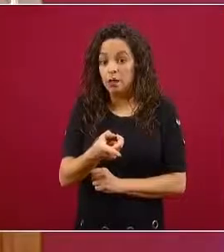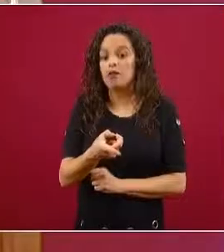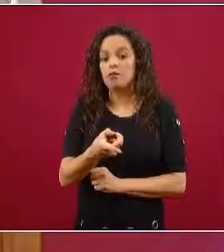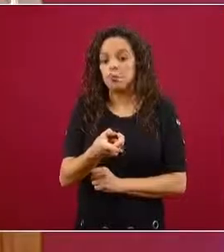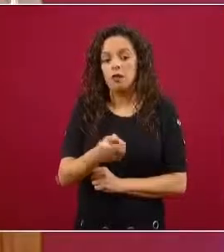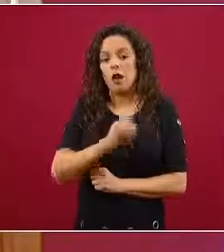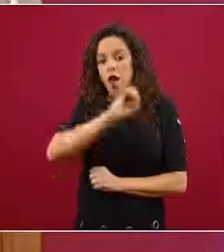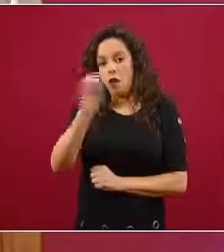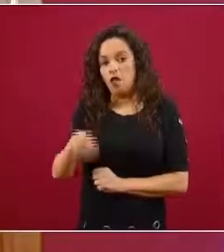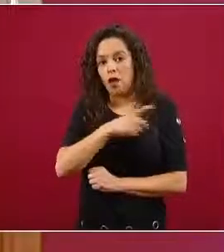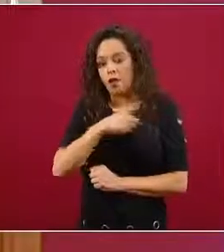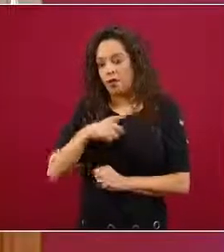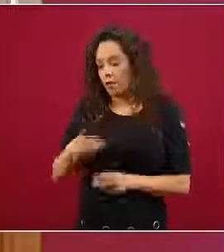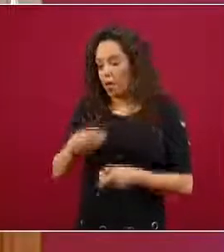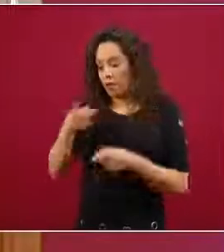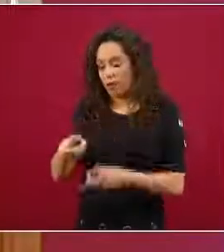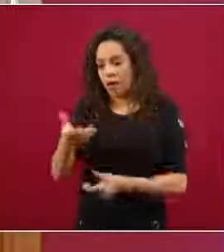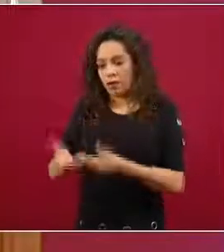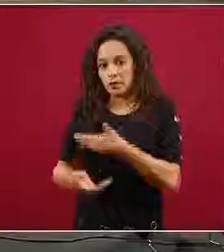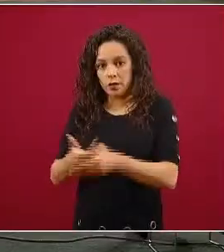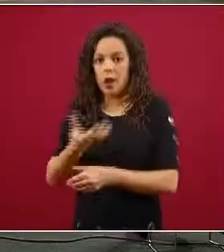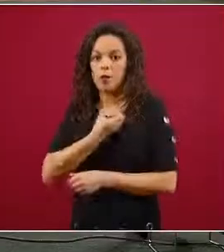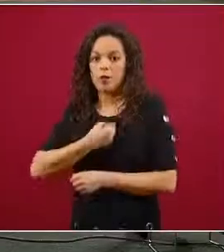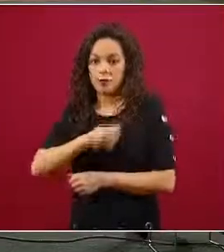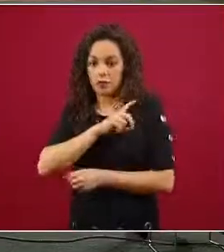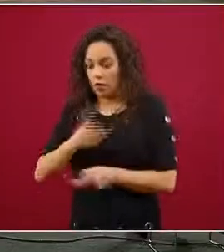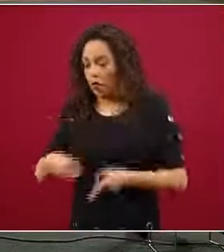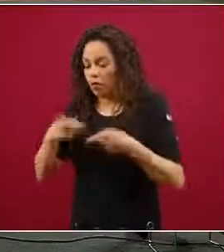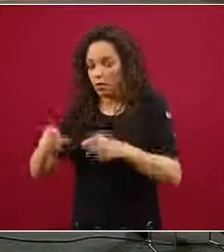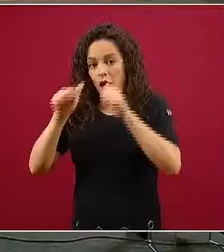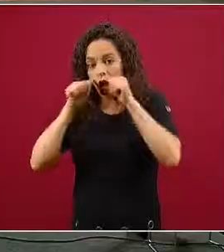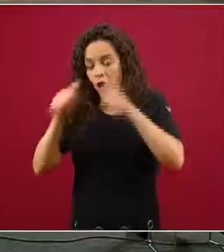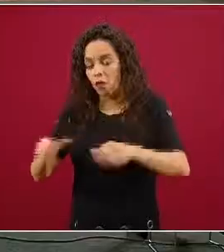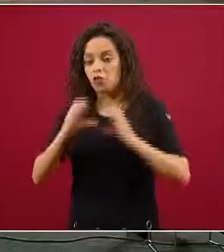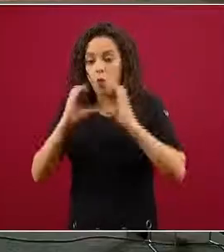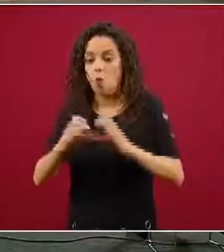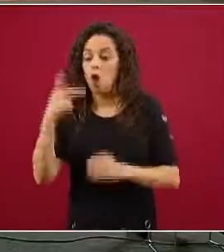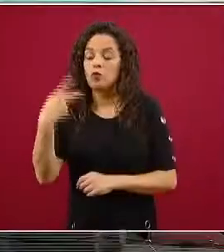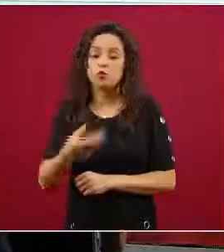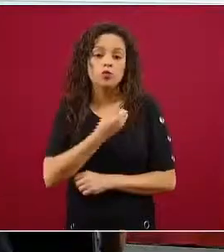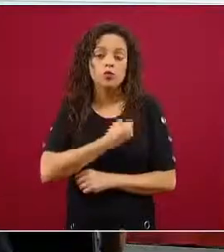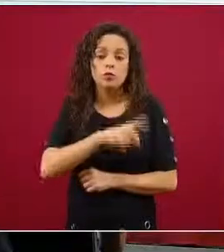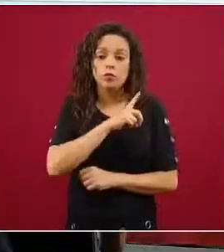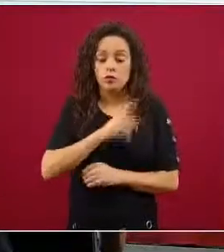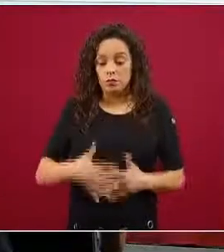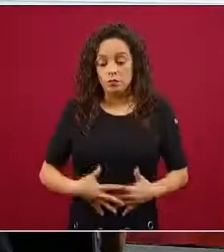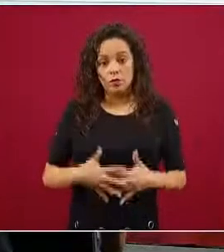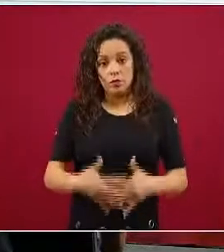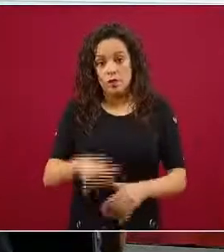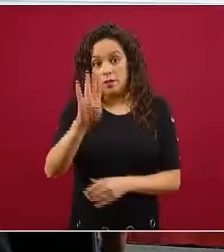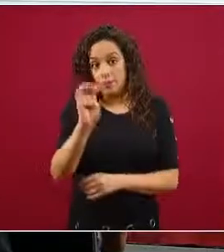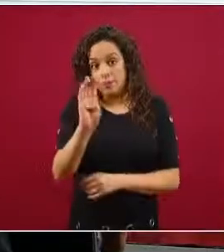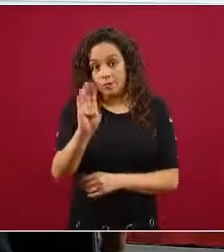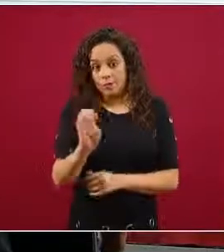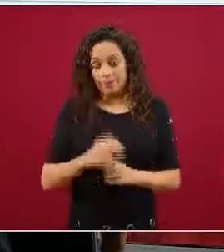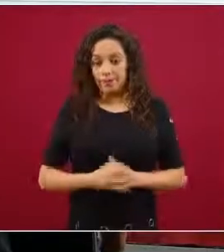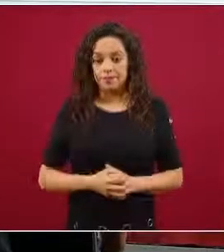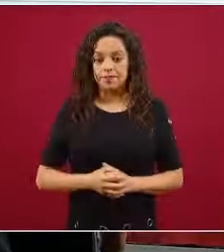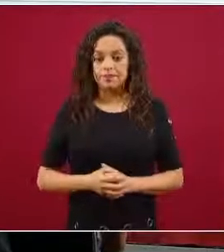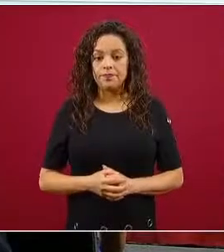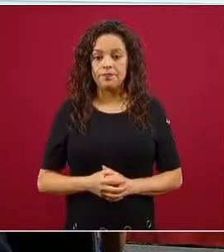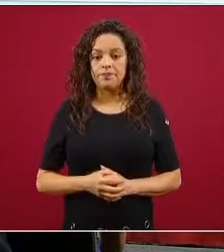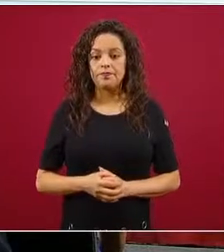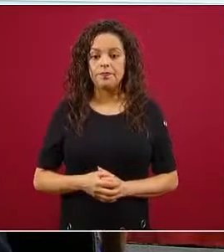de salud el acceso a la atención. Entonces, por ello debemos hacer que esta información llegue a